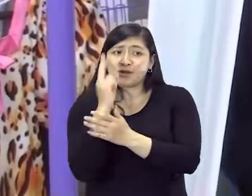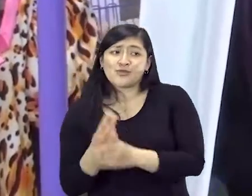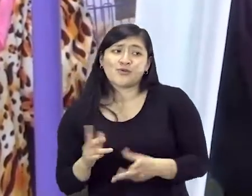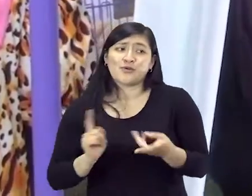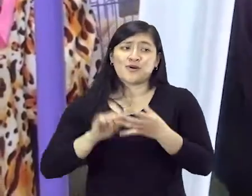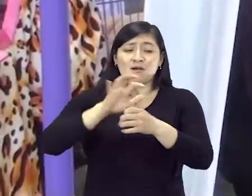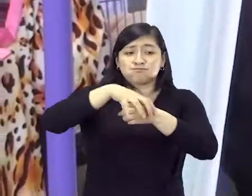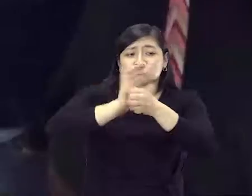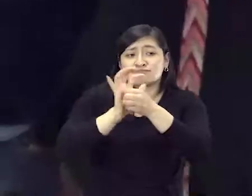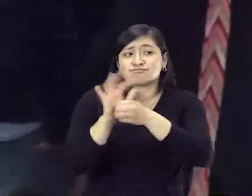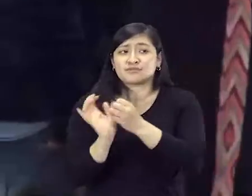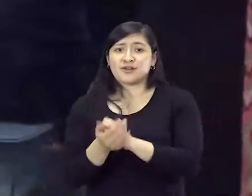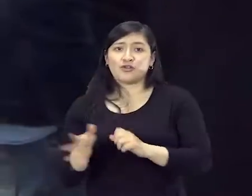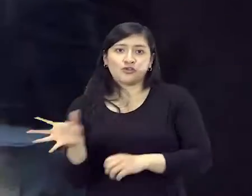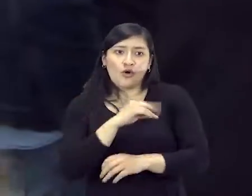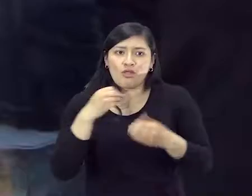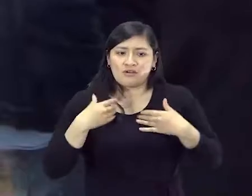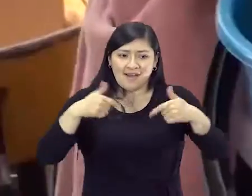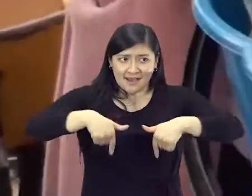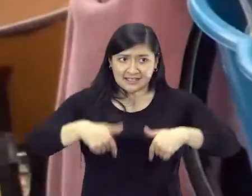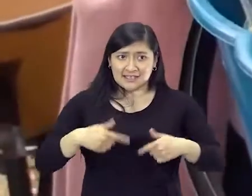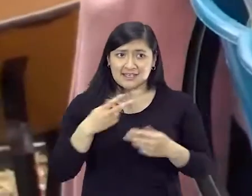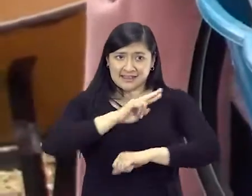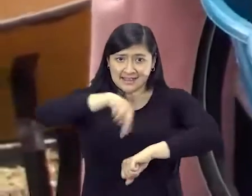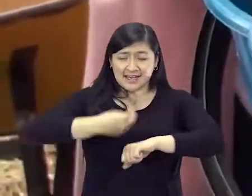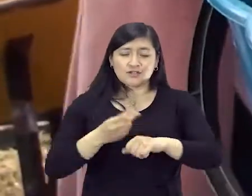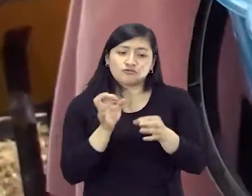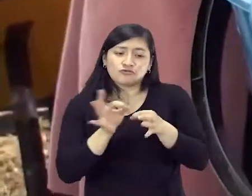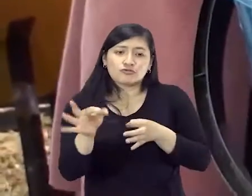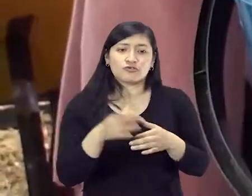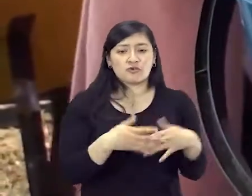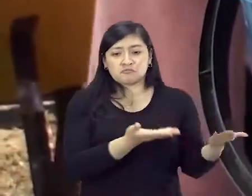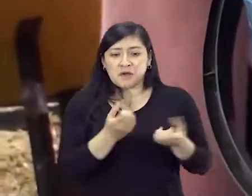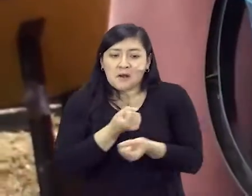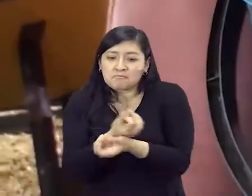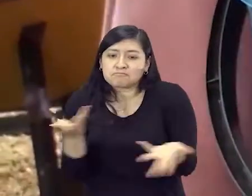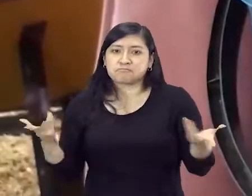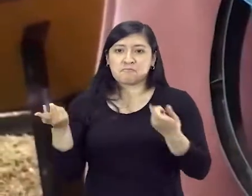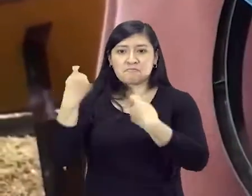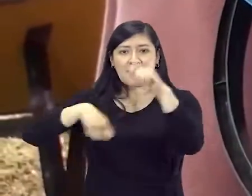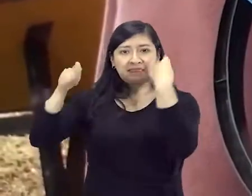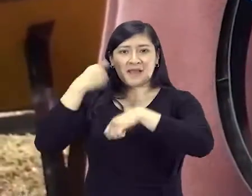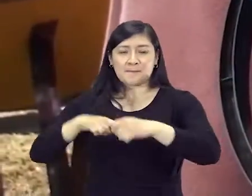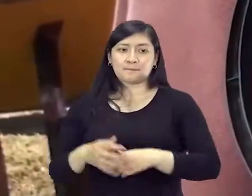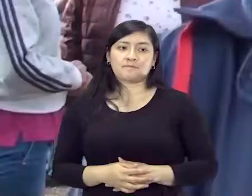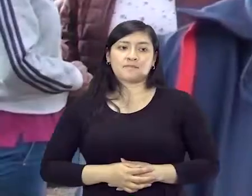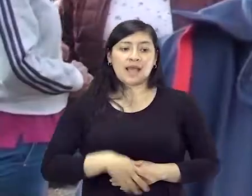acelga, cilantro, repollos, todo lo que se da aquí en el